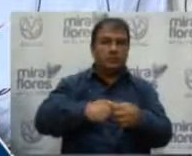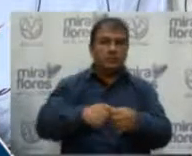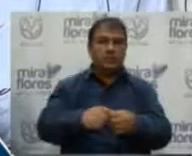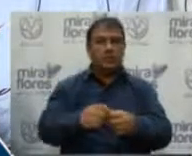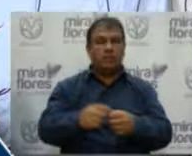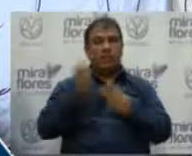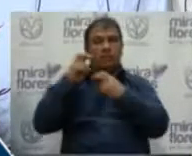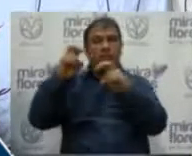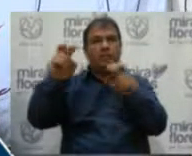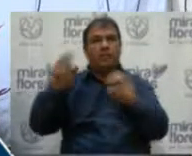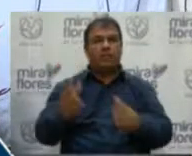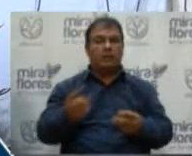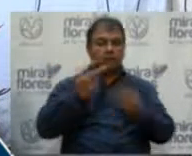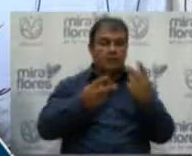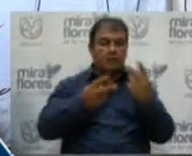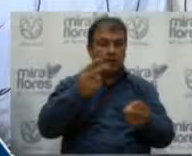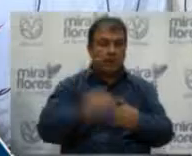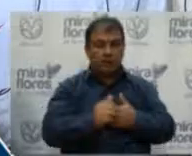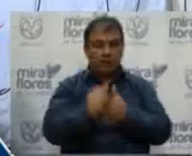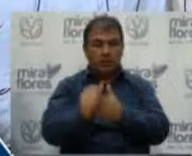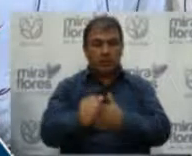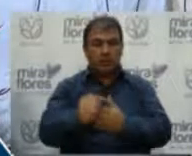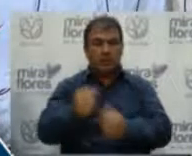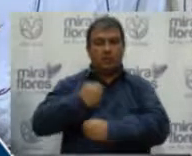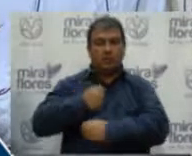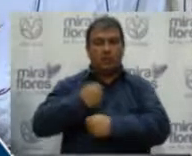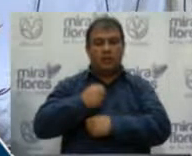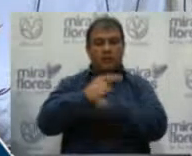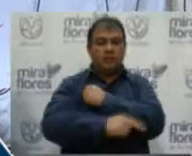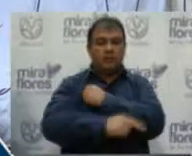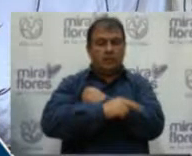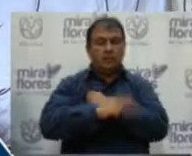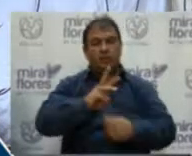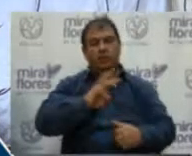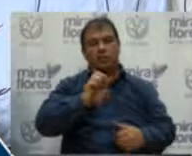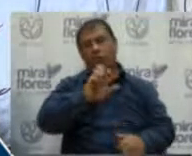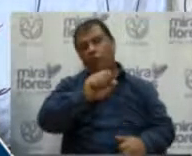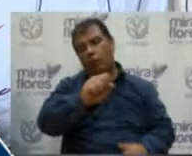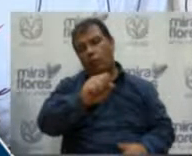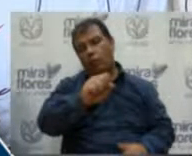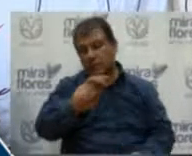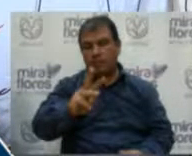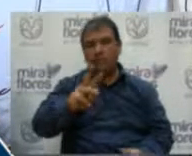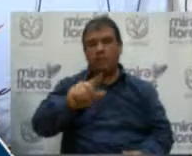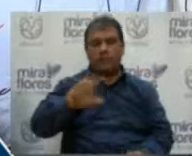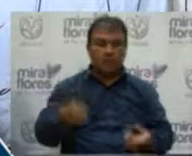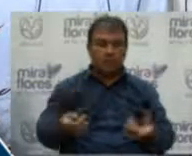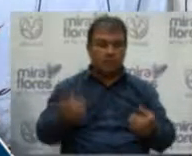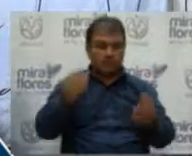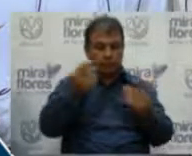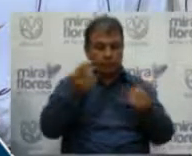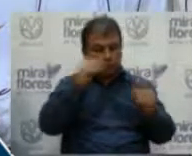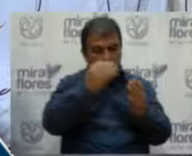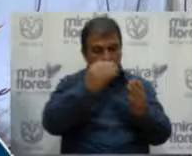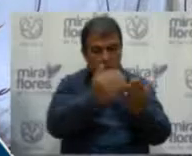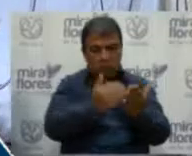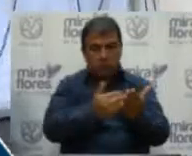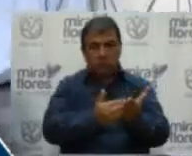viaje de visita de orientación a la Guardia Nacional de West Virginia, de conformidad con las consideraciones expuestas en el presente